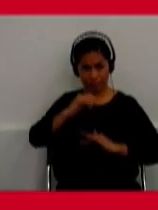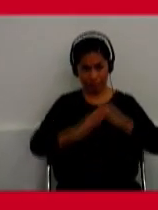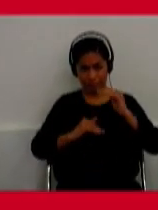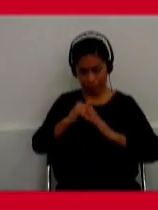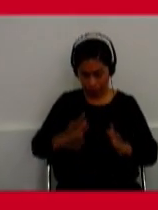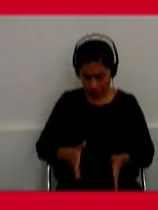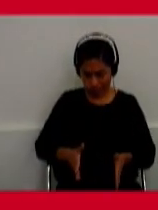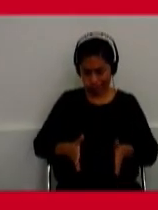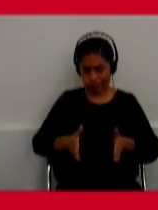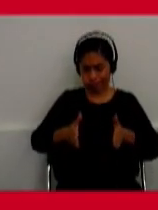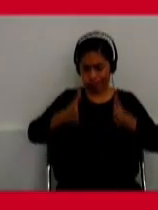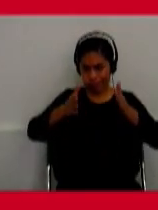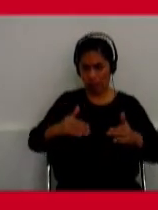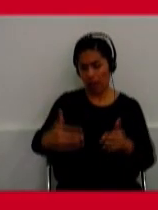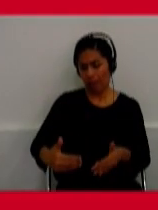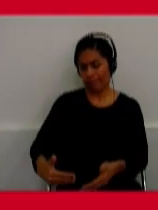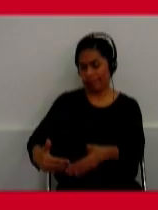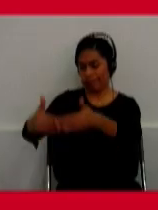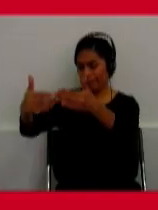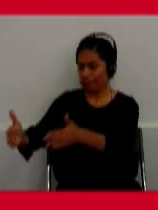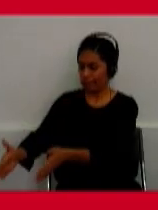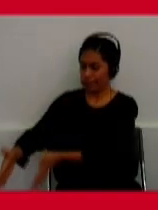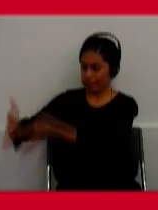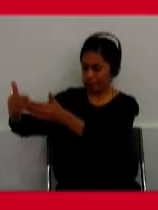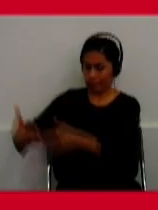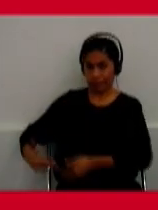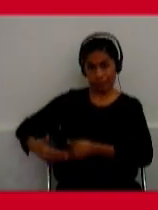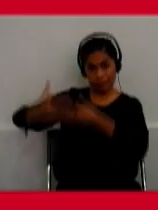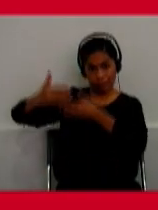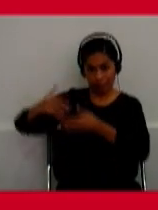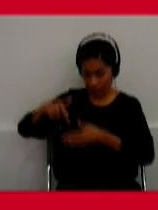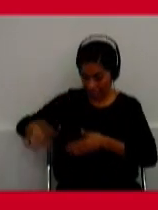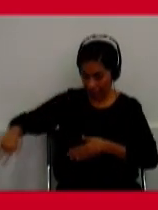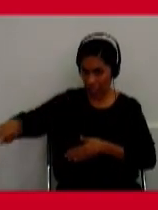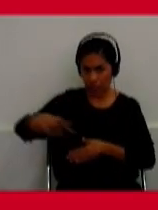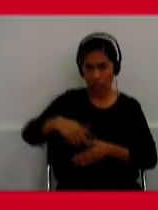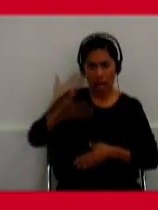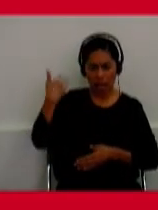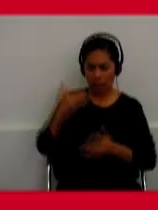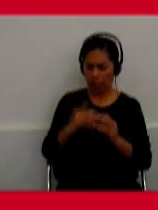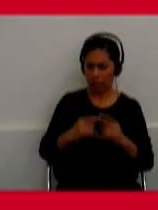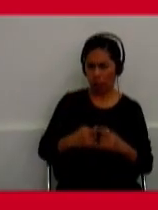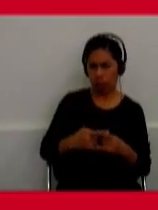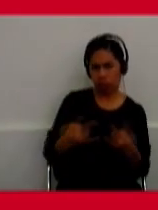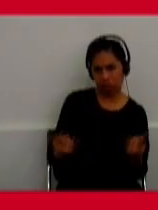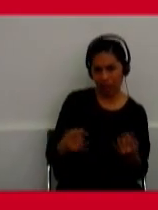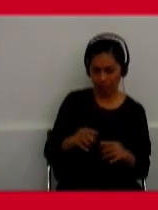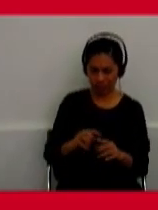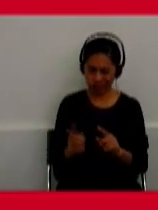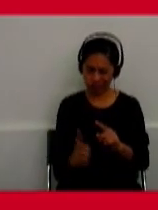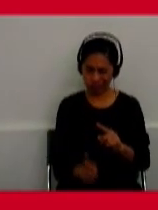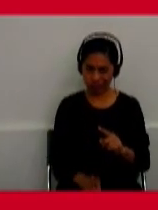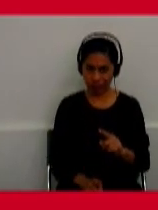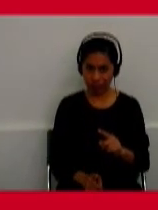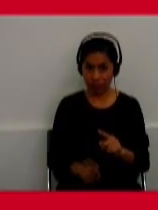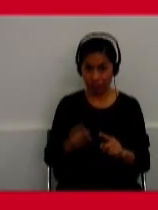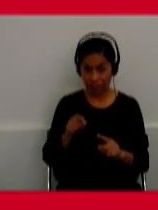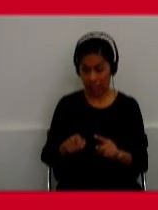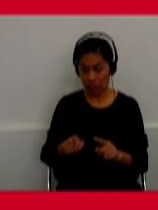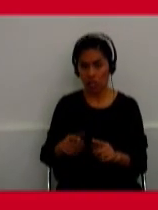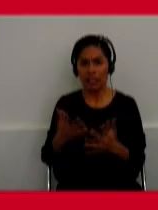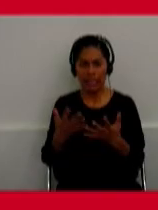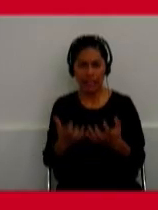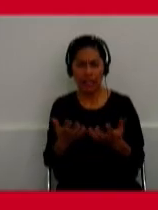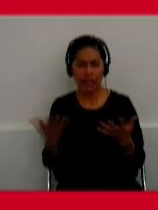muchas compañías, no solo las mineras, sino los proveedores, buscan nuevas tecnologías en el cual reducir la mayor cantidad de agua